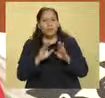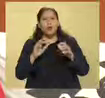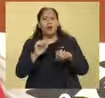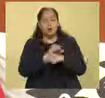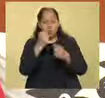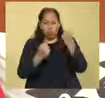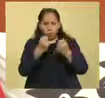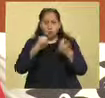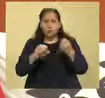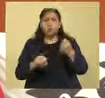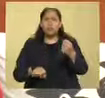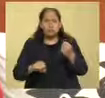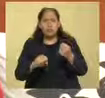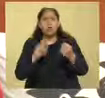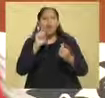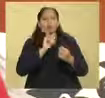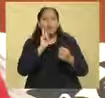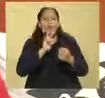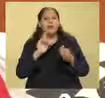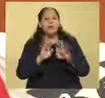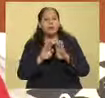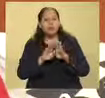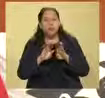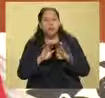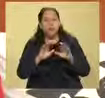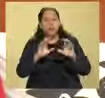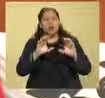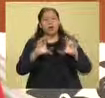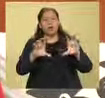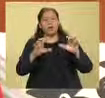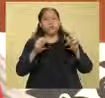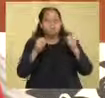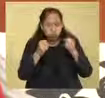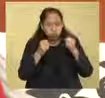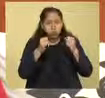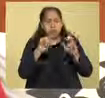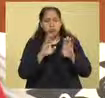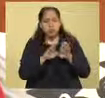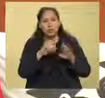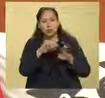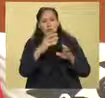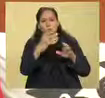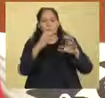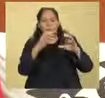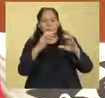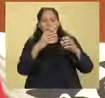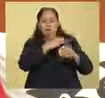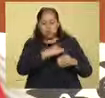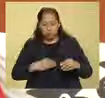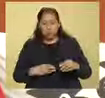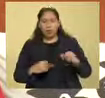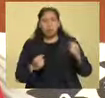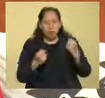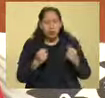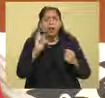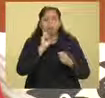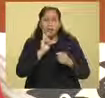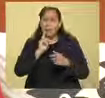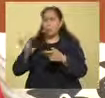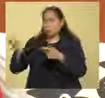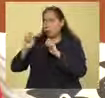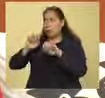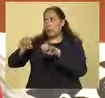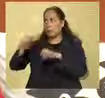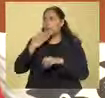en pistas de pruebas para para achicar la segura de las bolsas de aire a checar cómo funciona el sistema de retención de los cinturones y todo